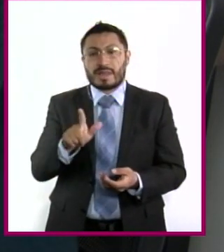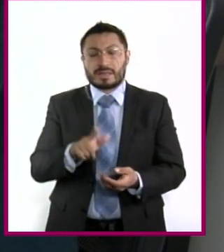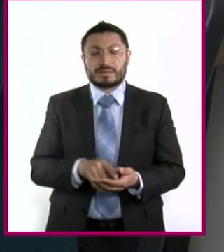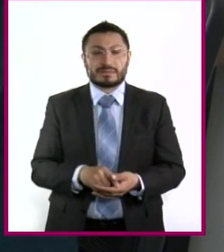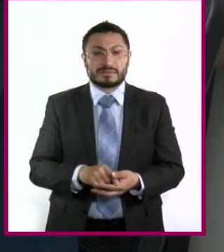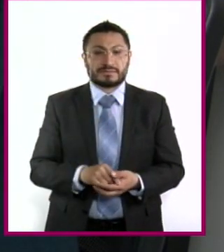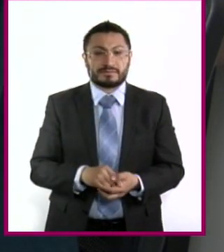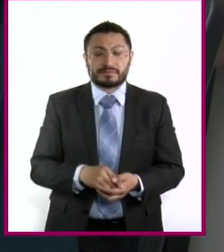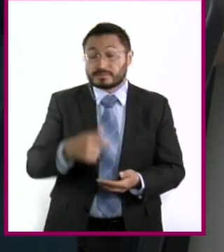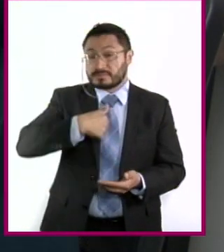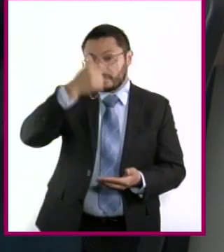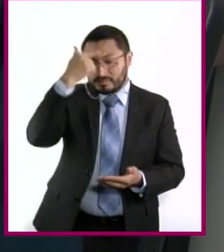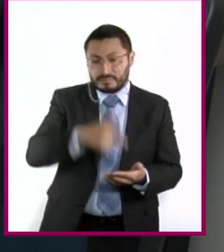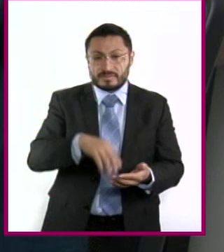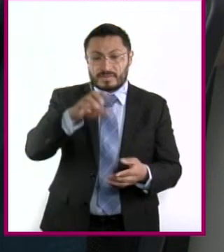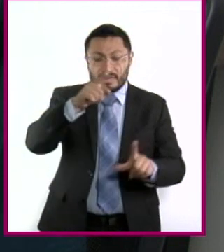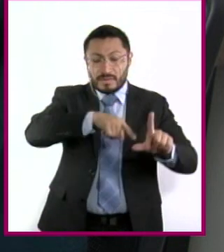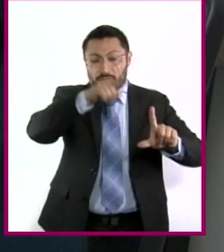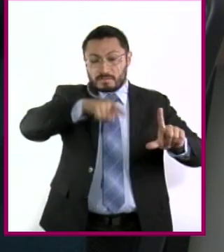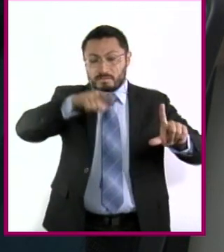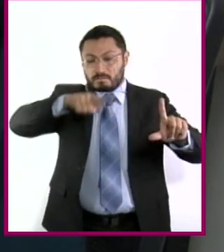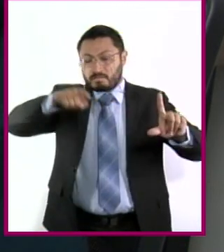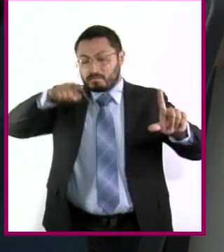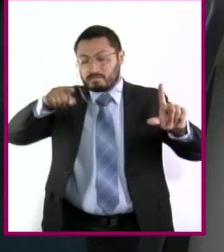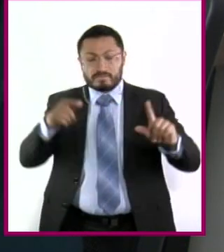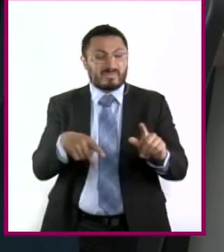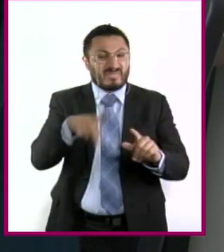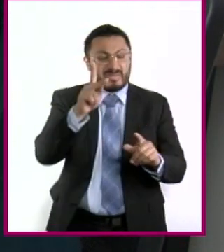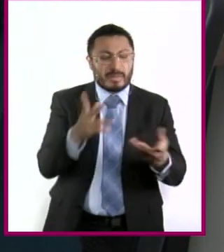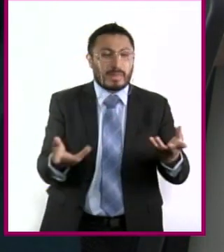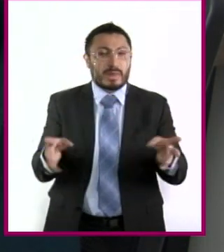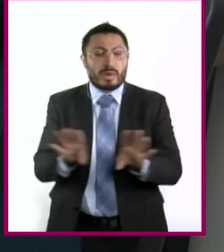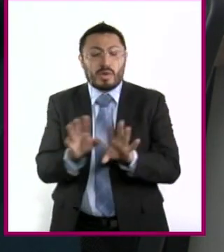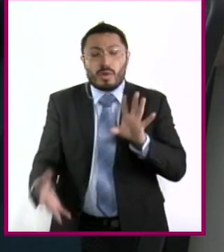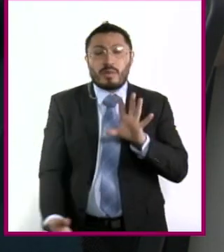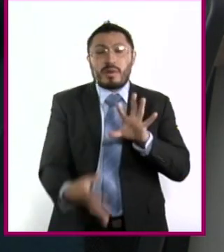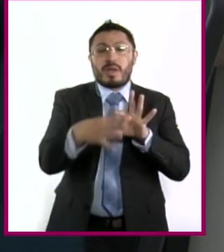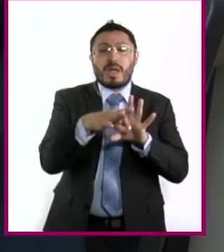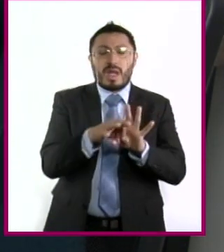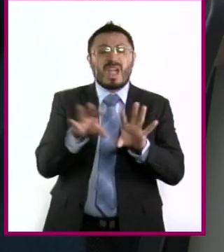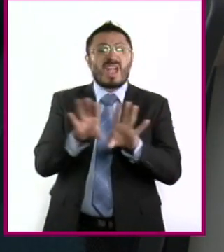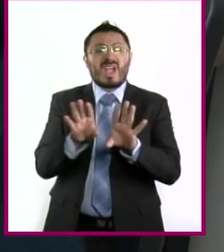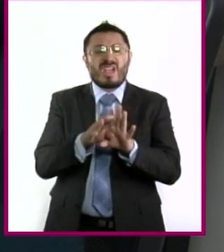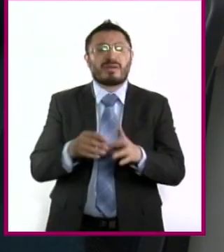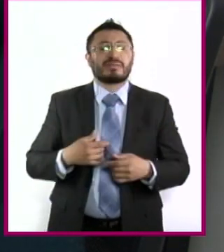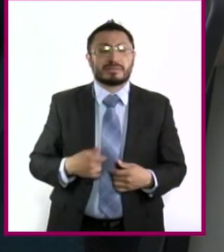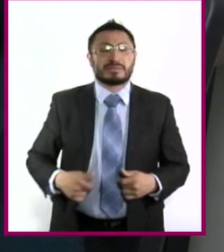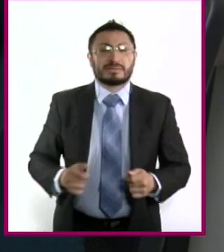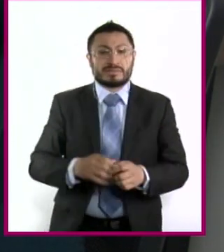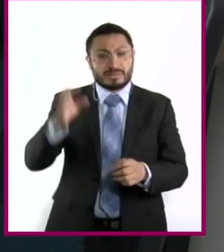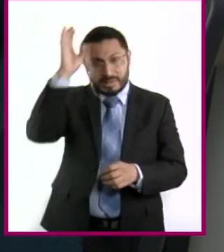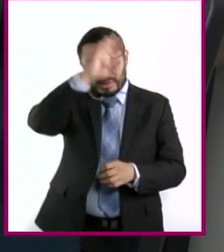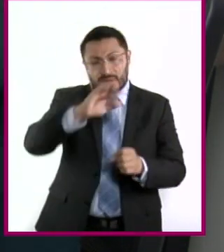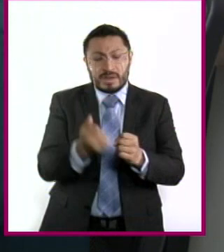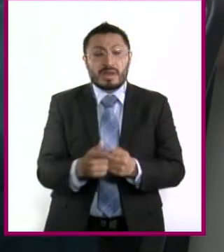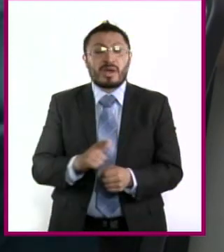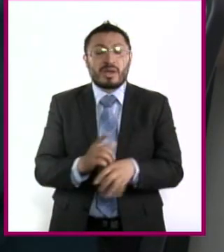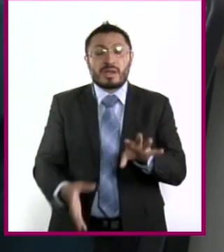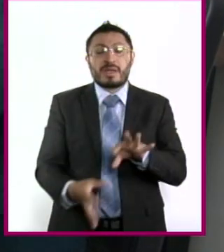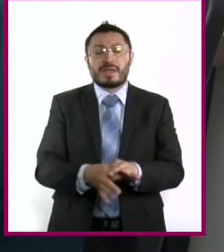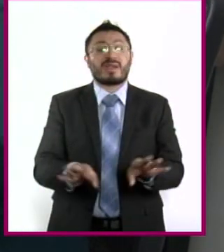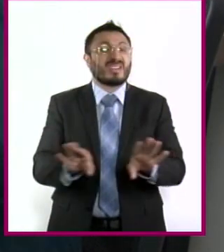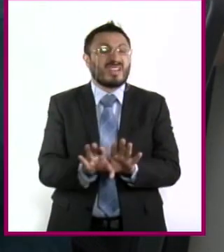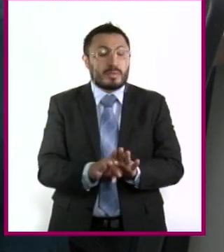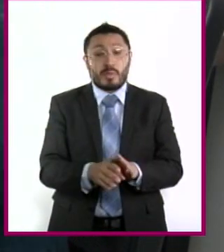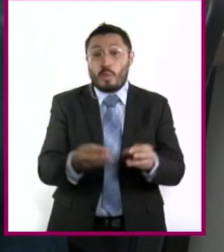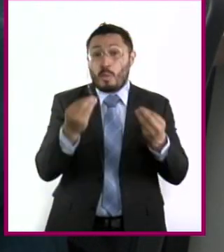Yo creo que la estadística, pero ¿qué tanto se relaciona la estadística con las ciencias sociales? Muchísimo. De hecho, es una